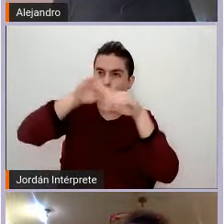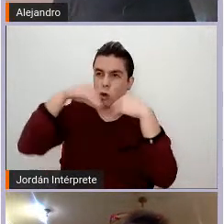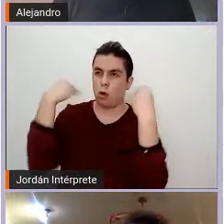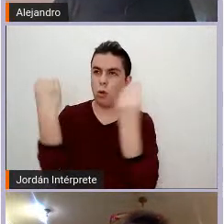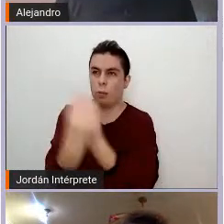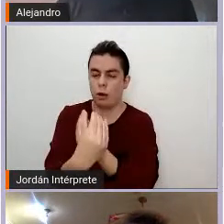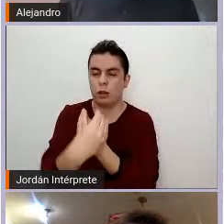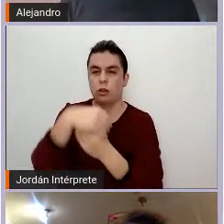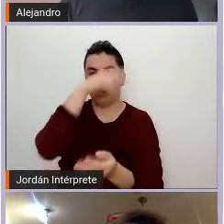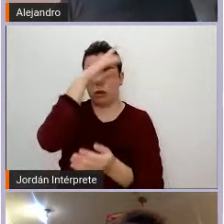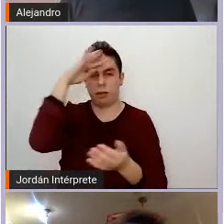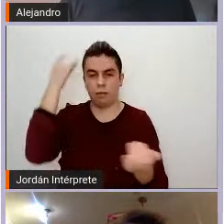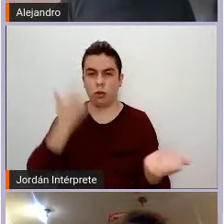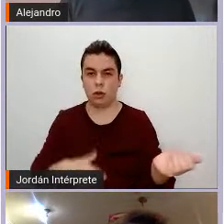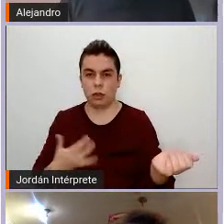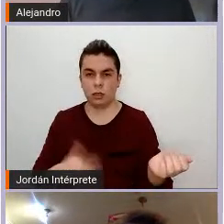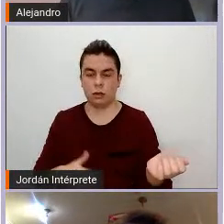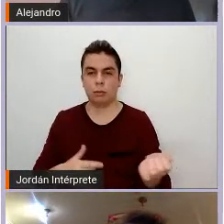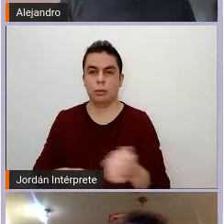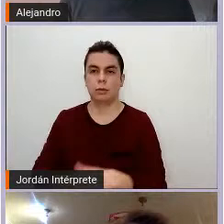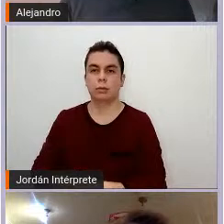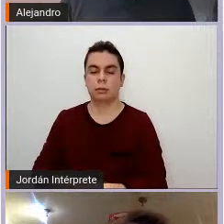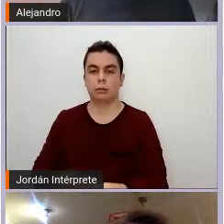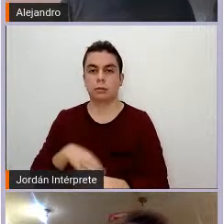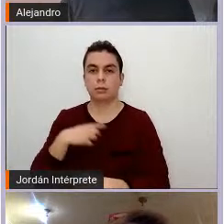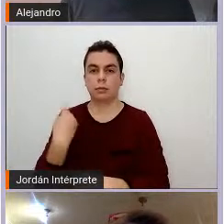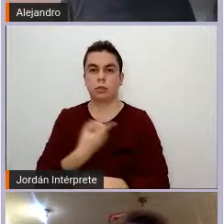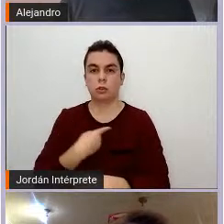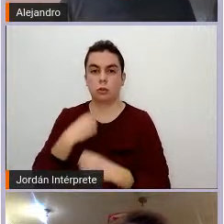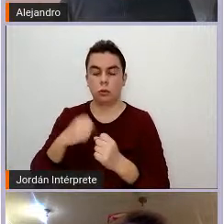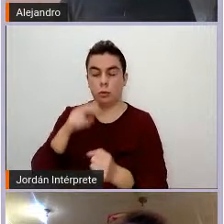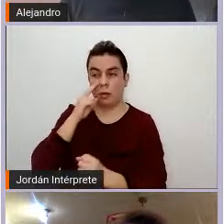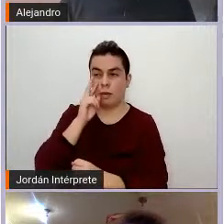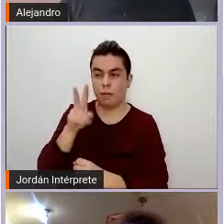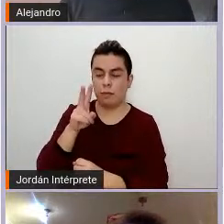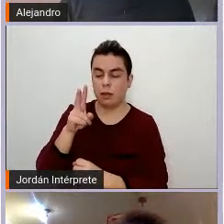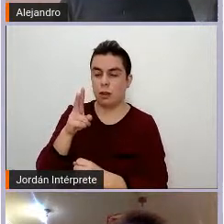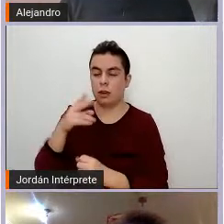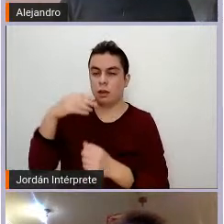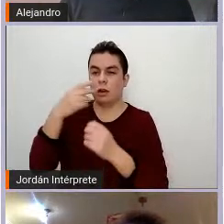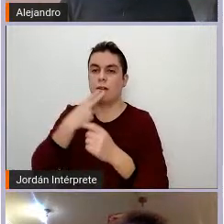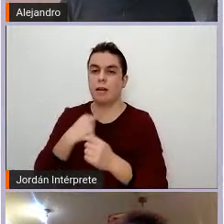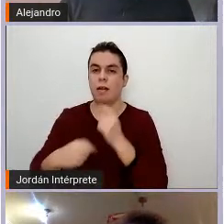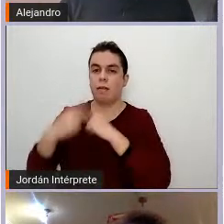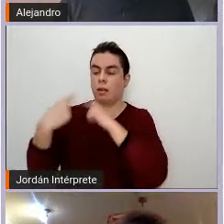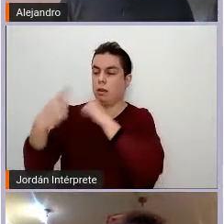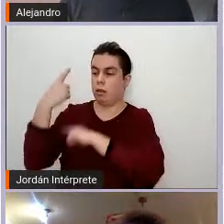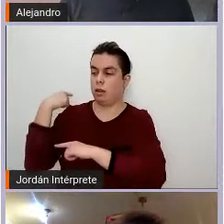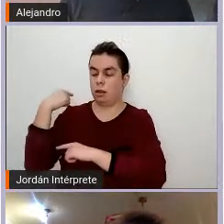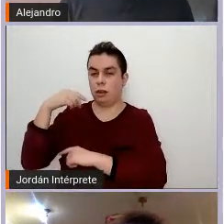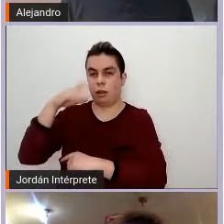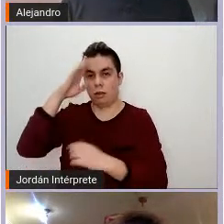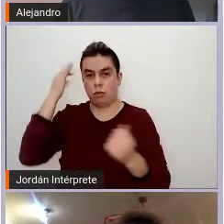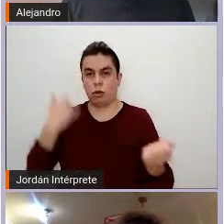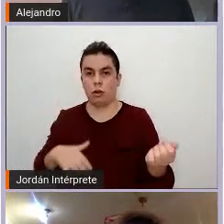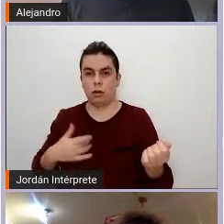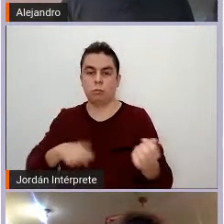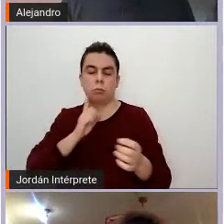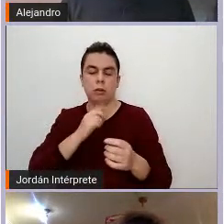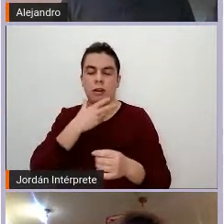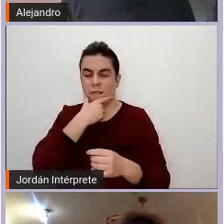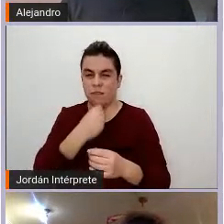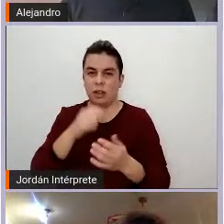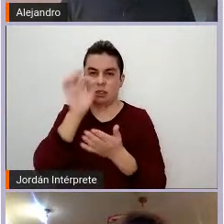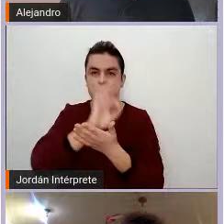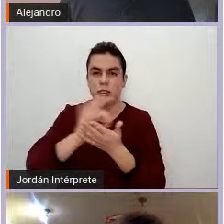Como es posible observar en su biografía, Violeta tuvo una destacada habilidad poética, a partir de la cual comenzó a